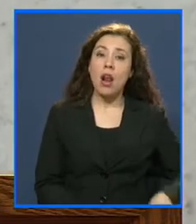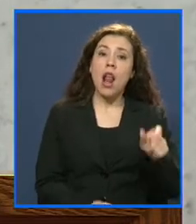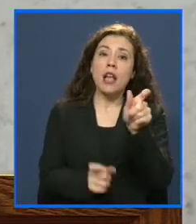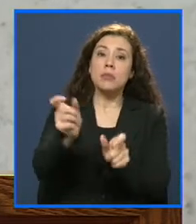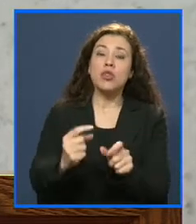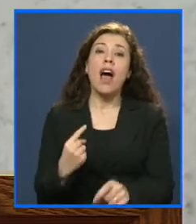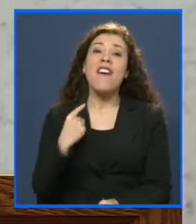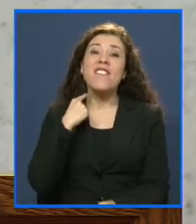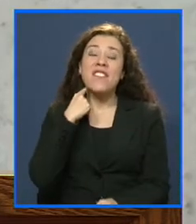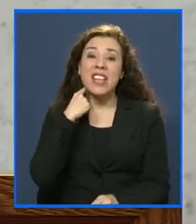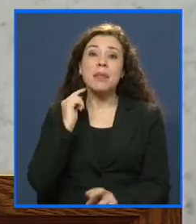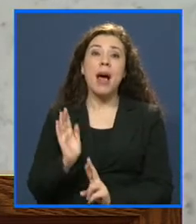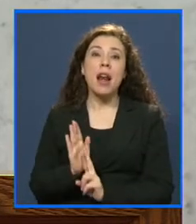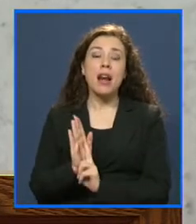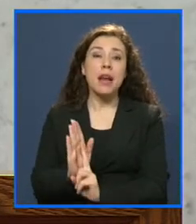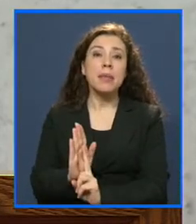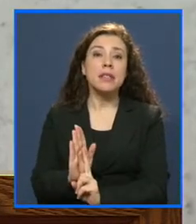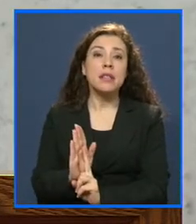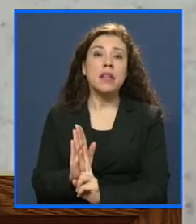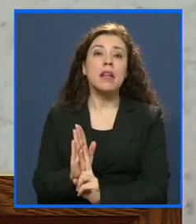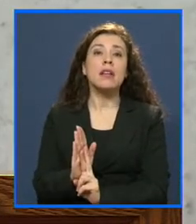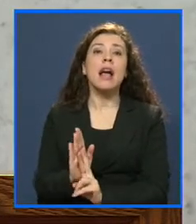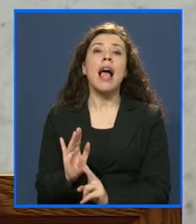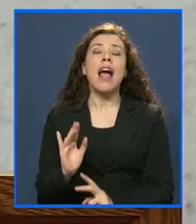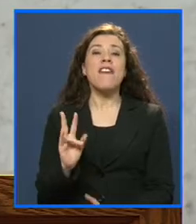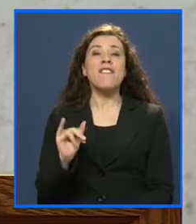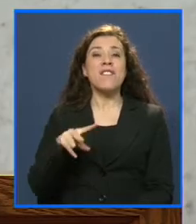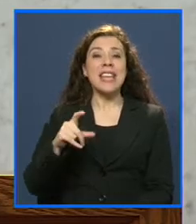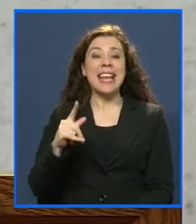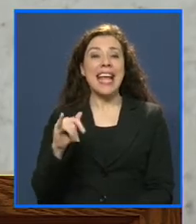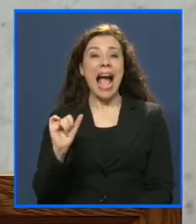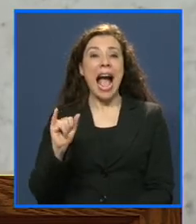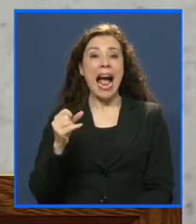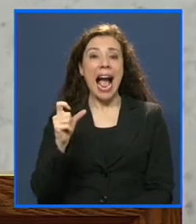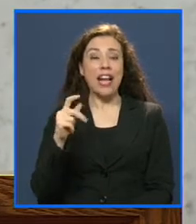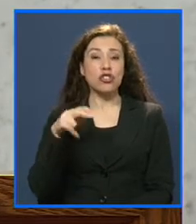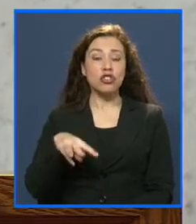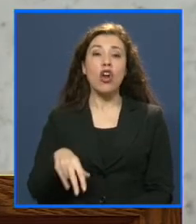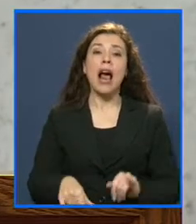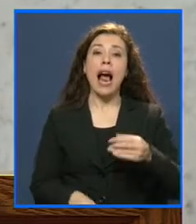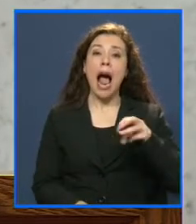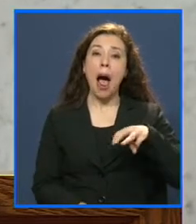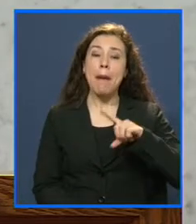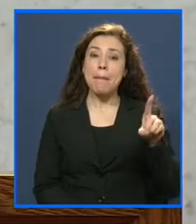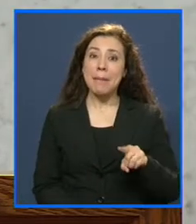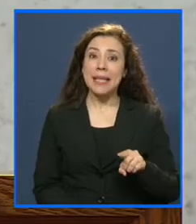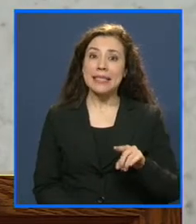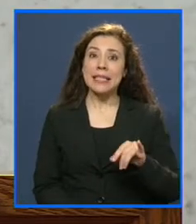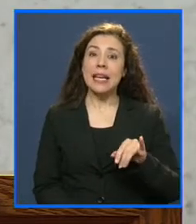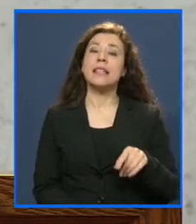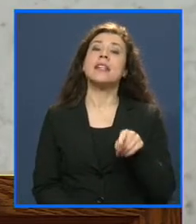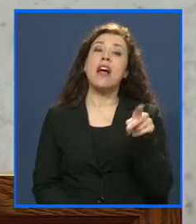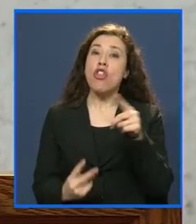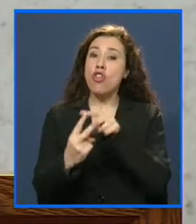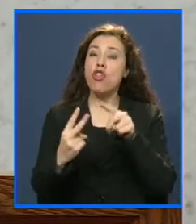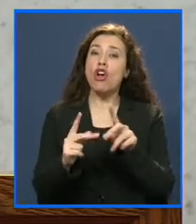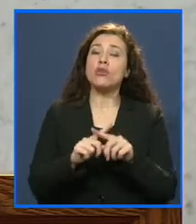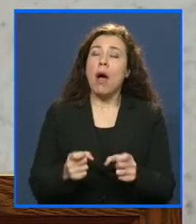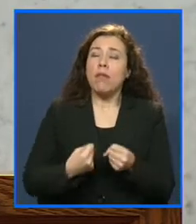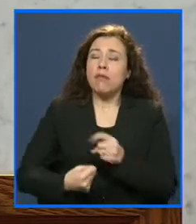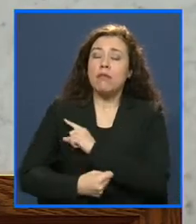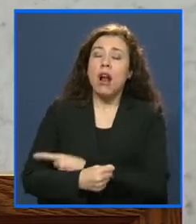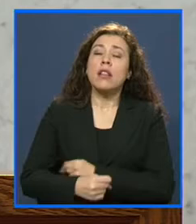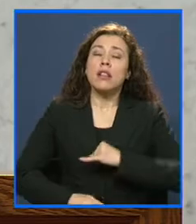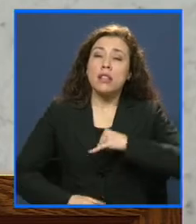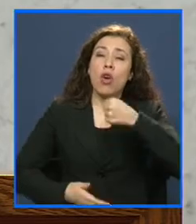que representadas en la figura de bin k jackson y james hamilton nuestros héroes imprescriptibles que de hamás dejaron de